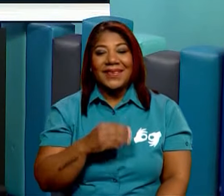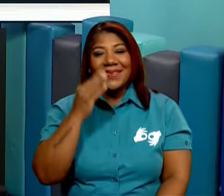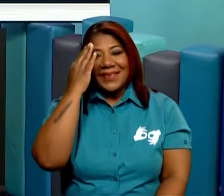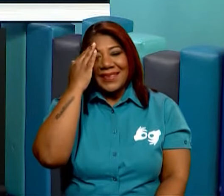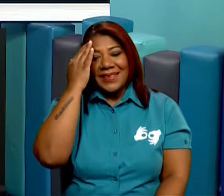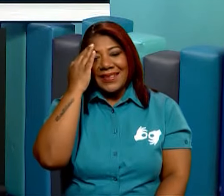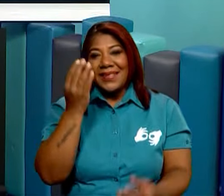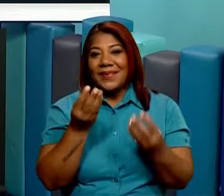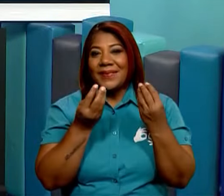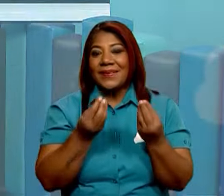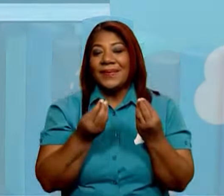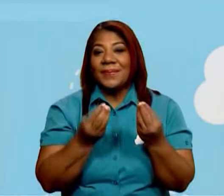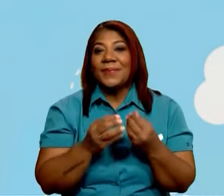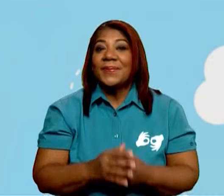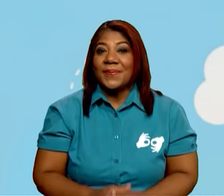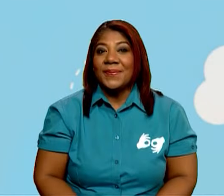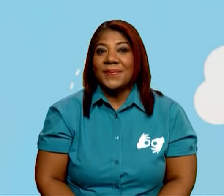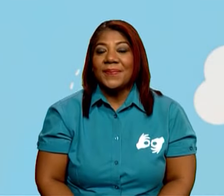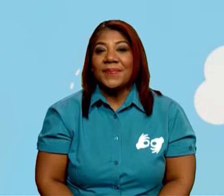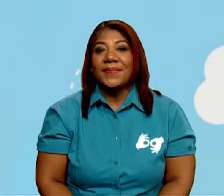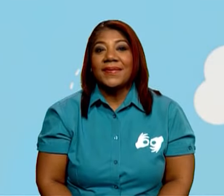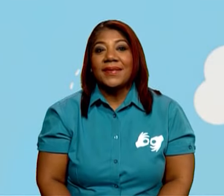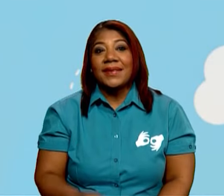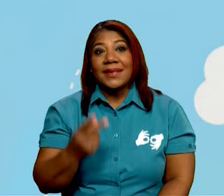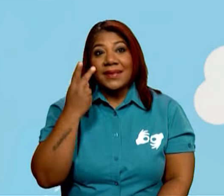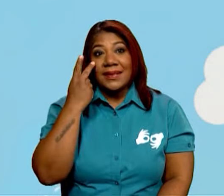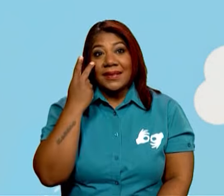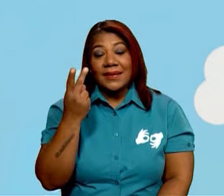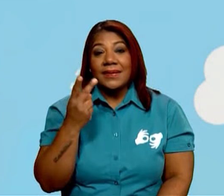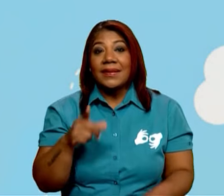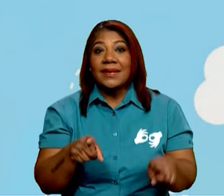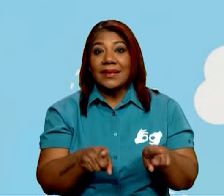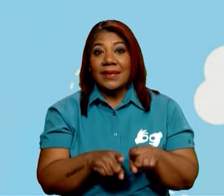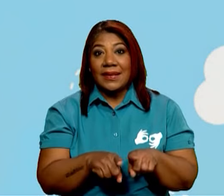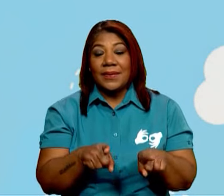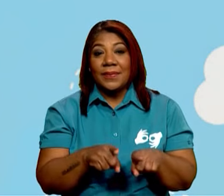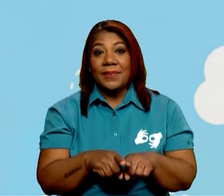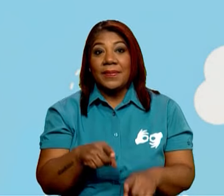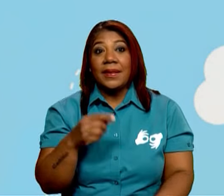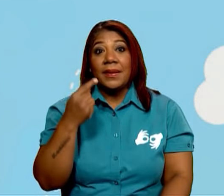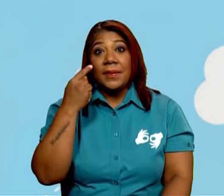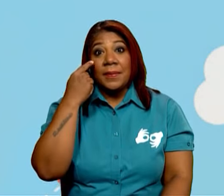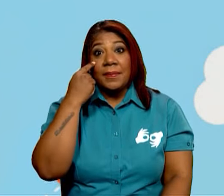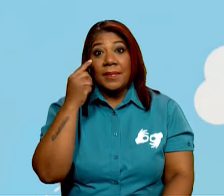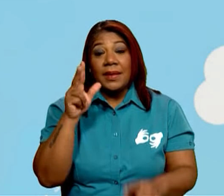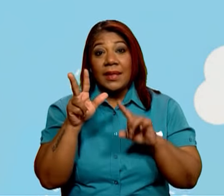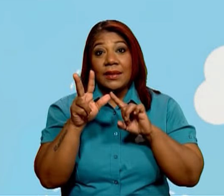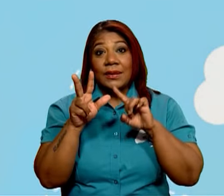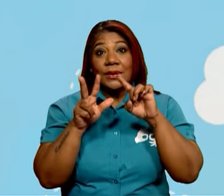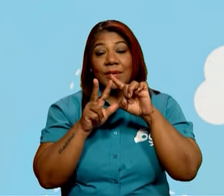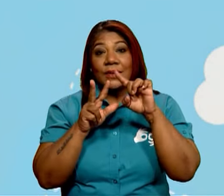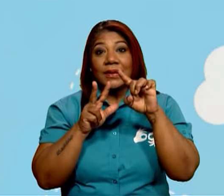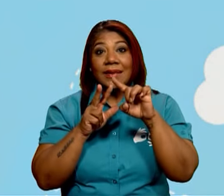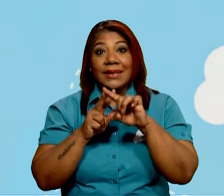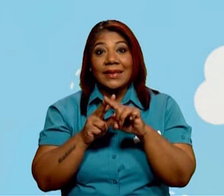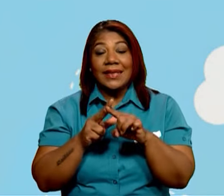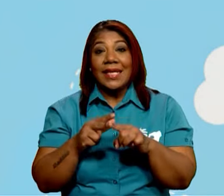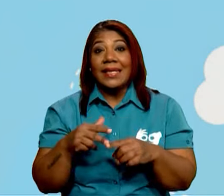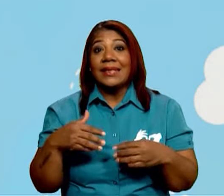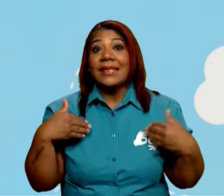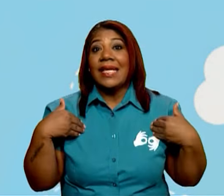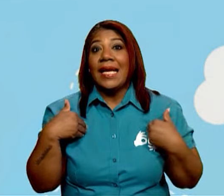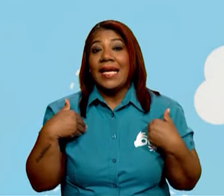¿qué más tenemos nosotros? Si vemos en la pantalla, vamos a tener una vaca. Por eso te preguntaba, ¿qué come la